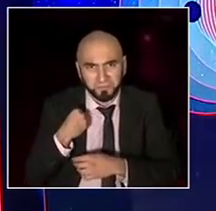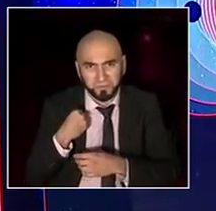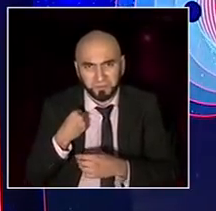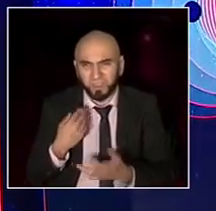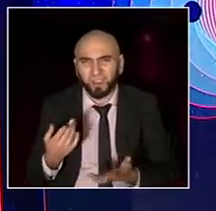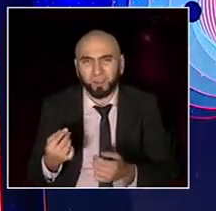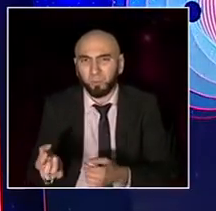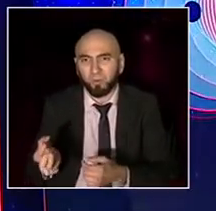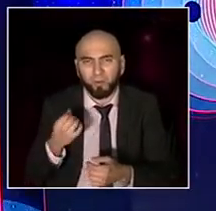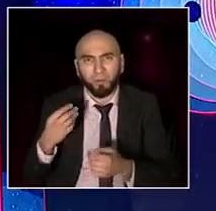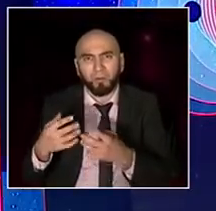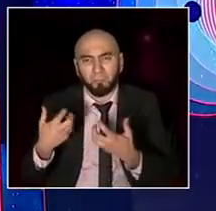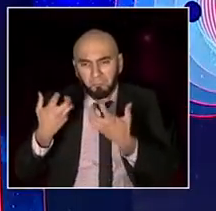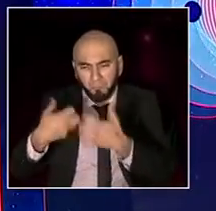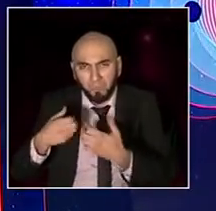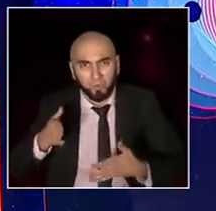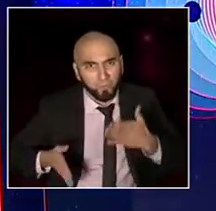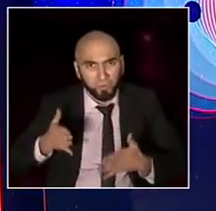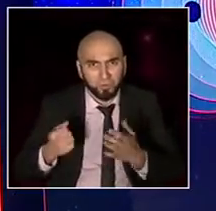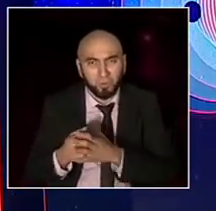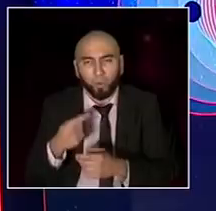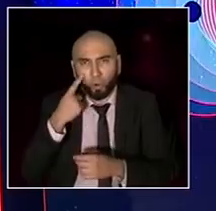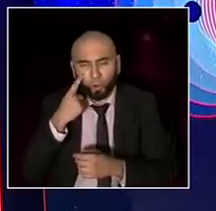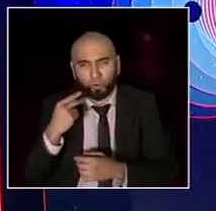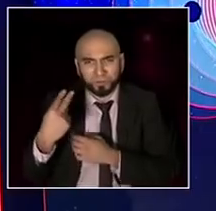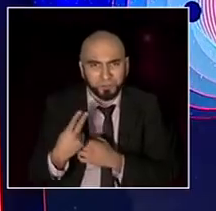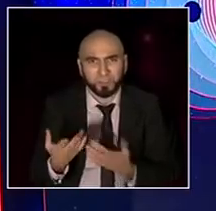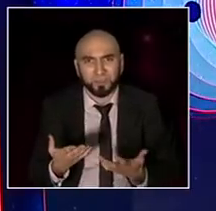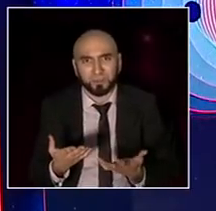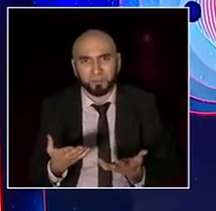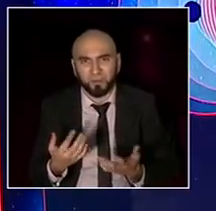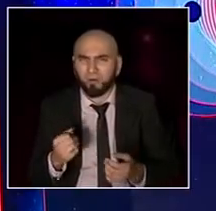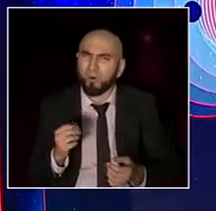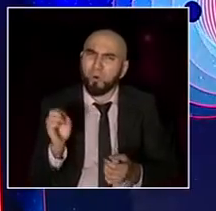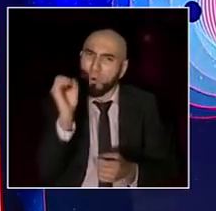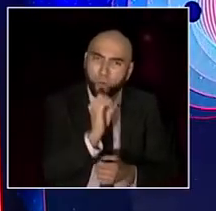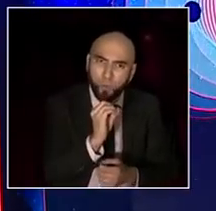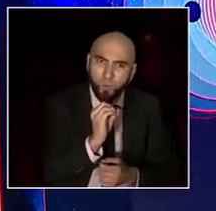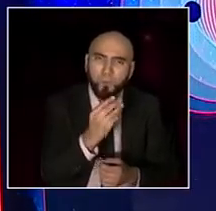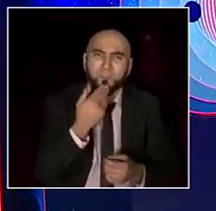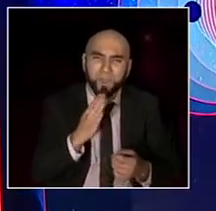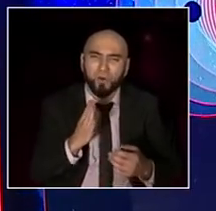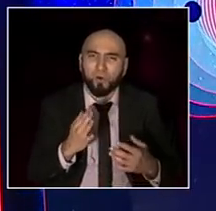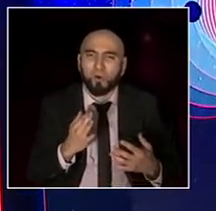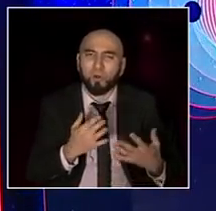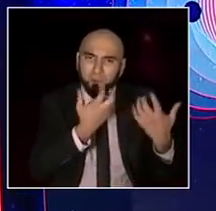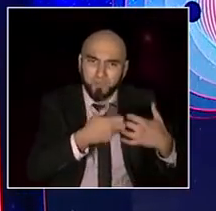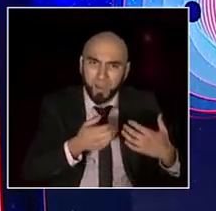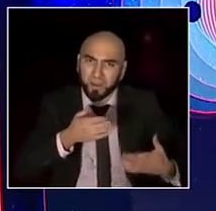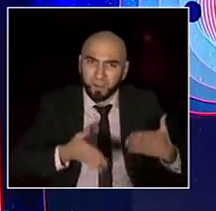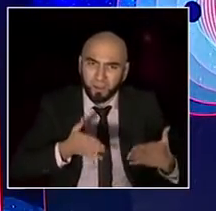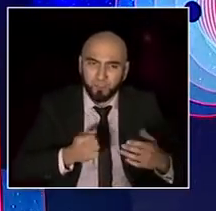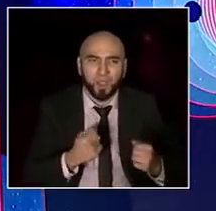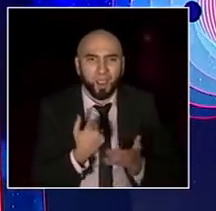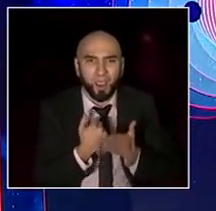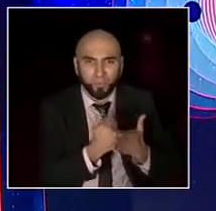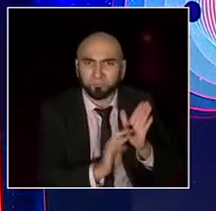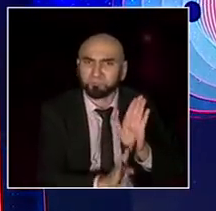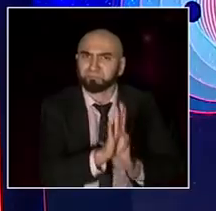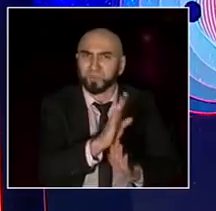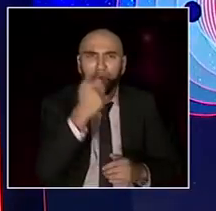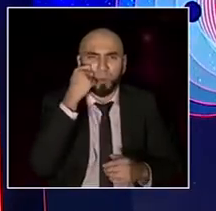nos conozcan mejor que nosotros mismos? ¿O queremos máquinas para potenciar las capacidades y condiciones de los seres humanos?